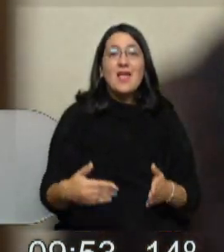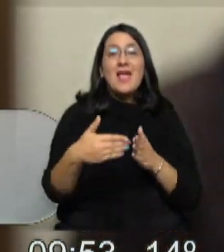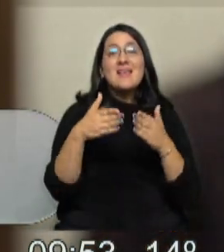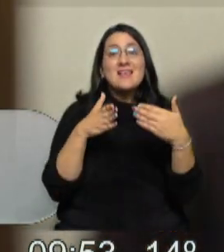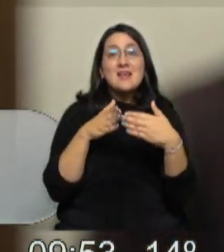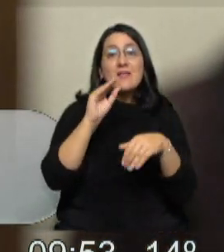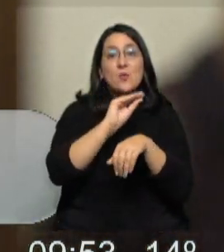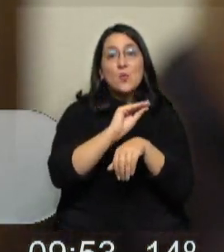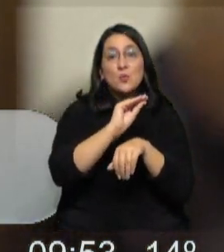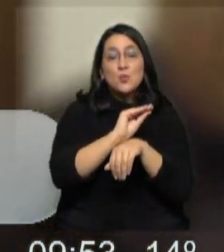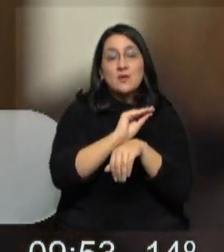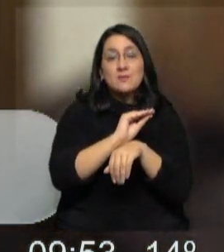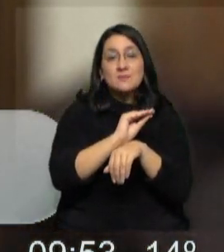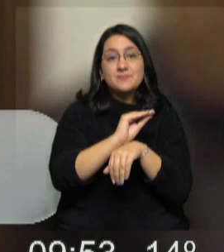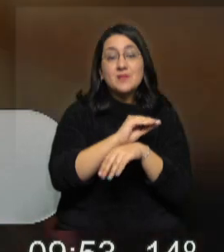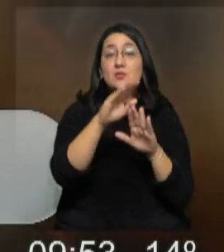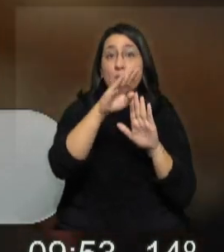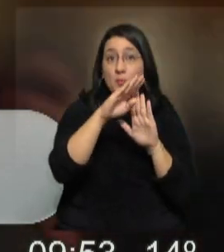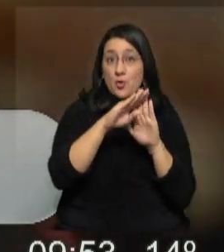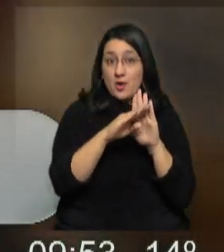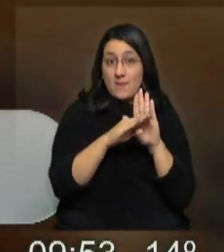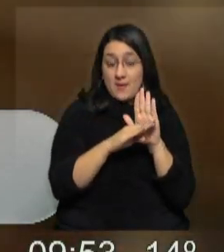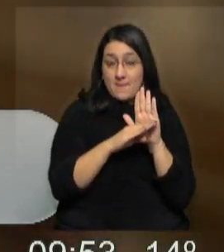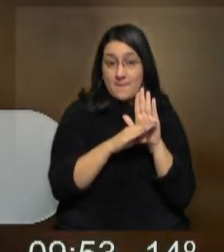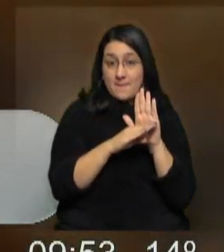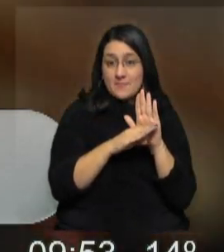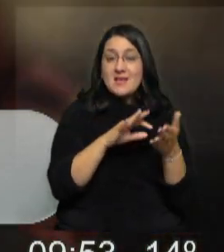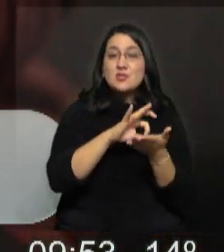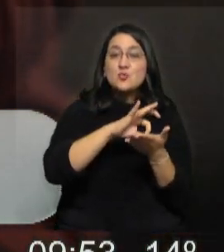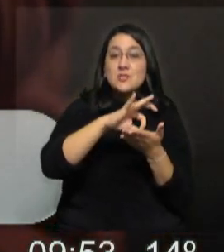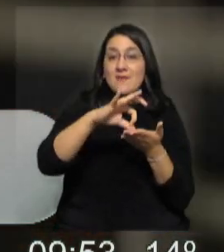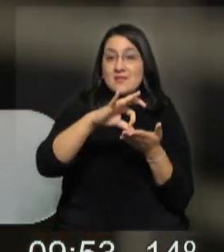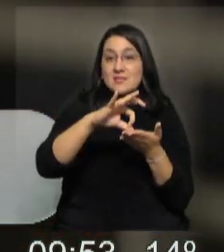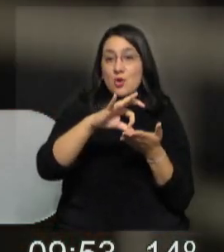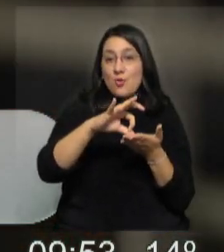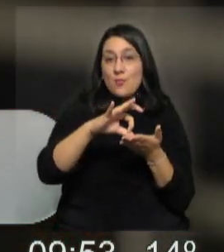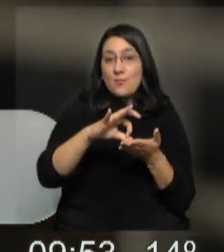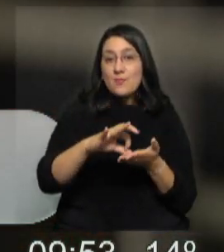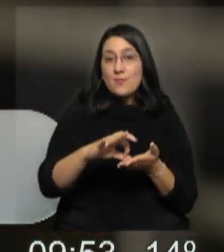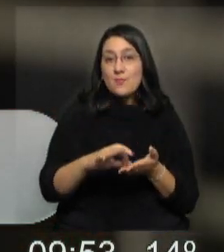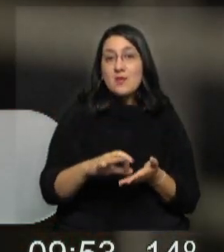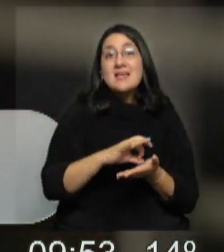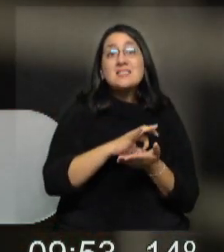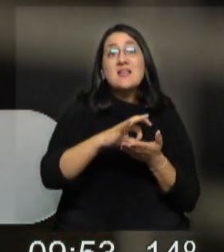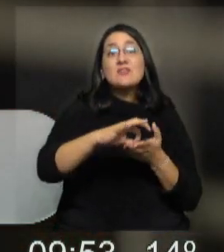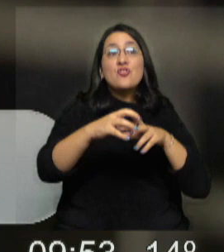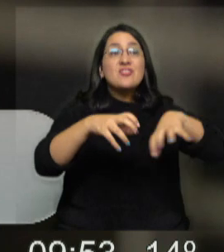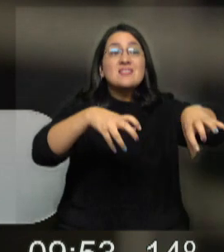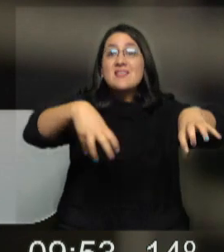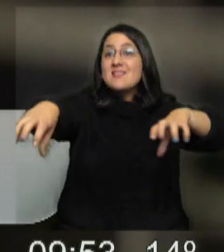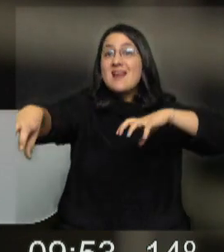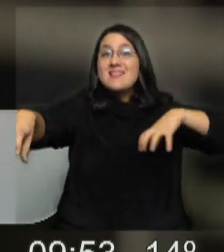Cultura es un programa hoy. Es un servicio, servicio descentralizado de